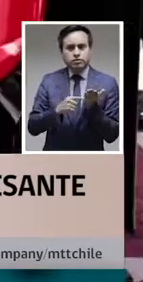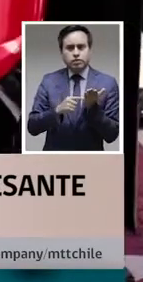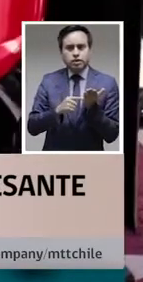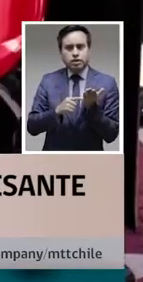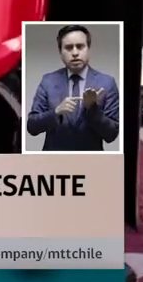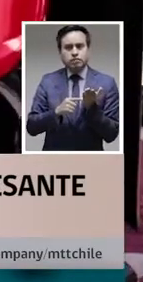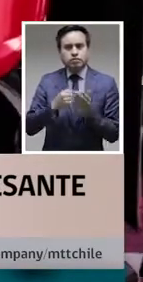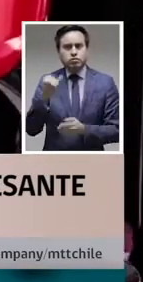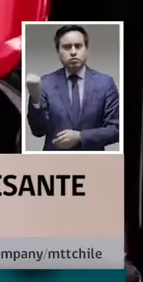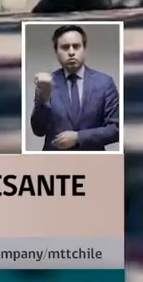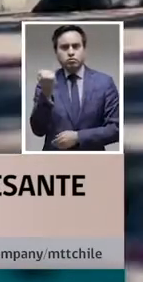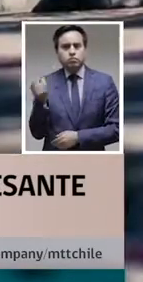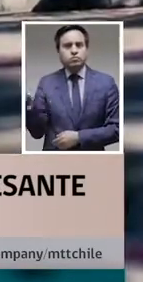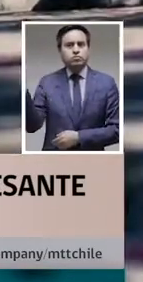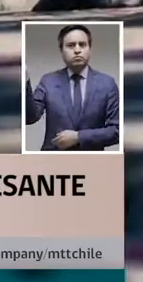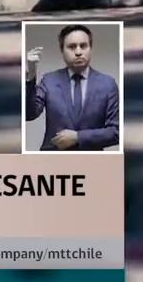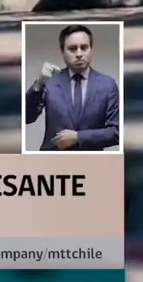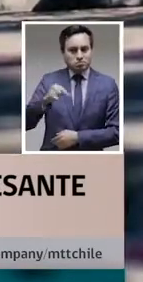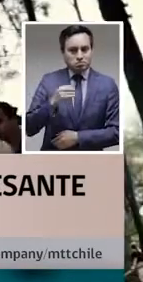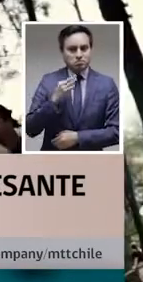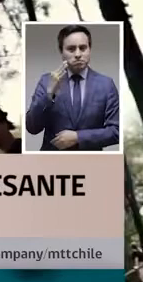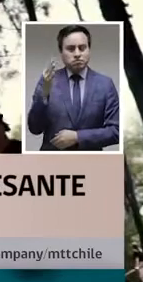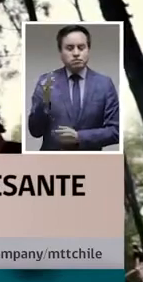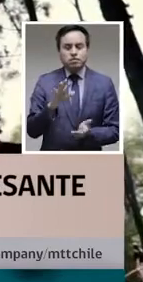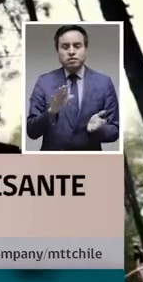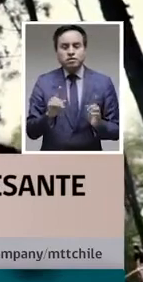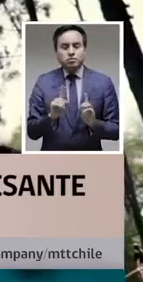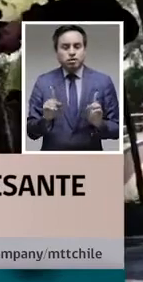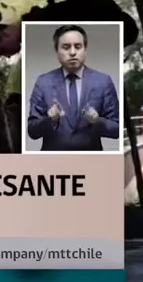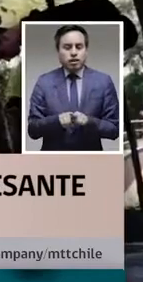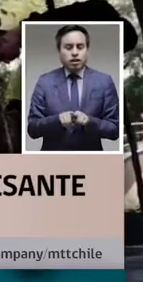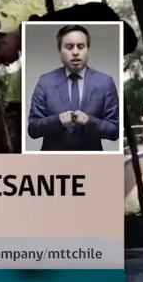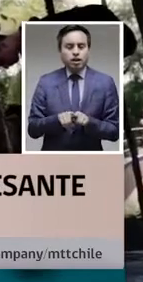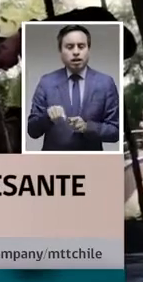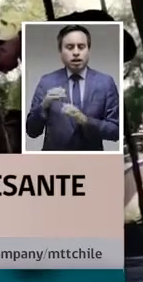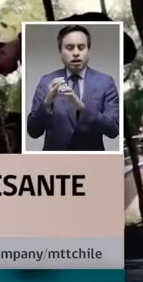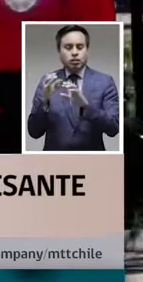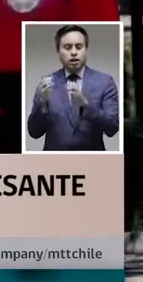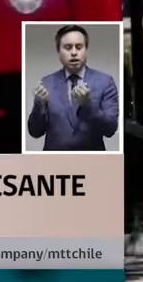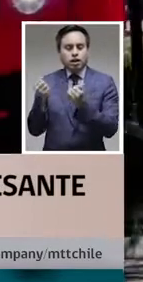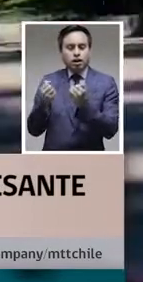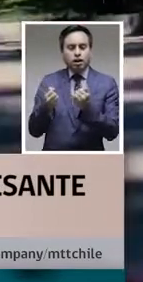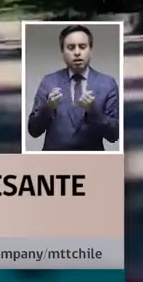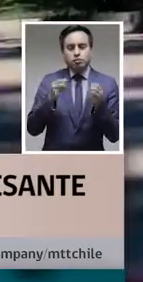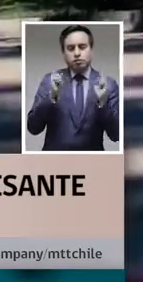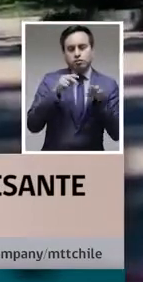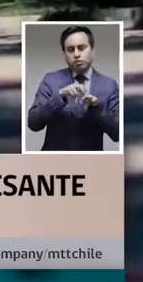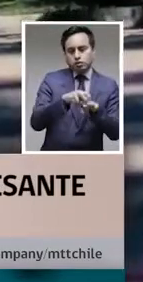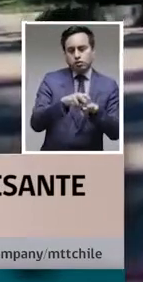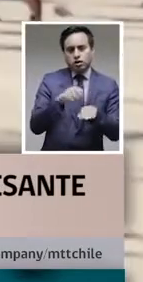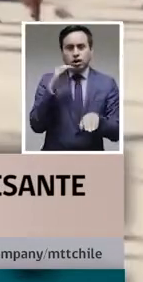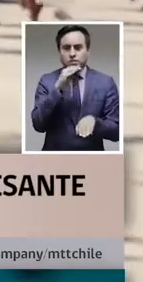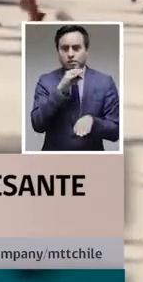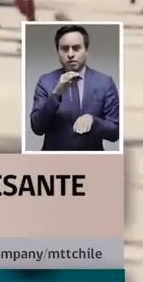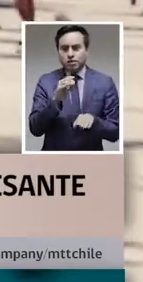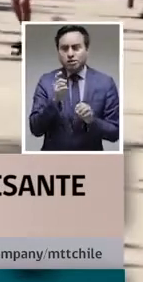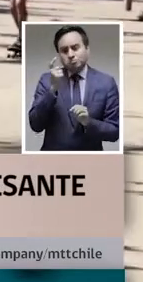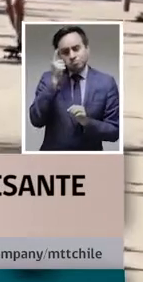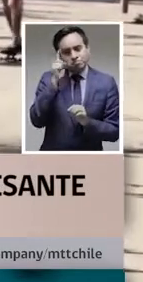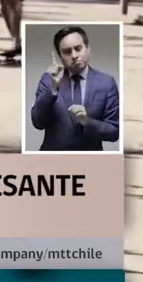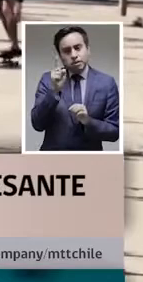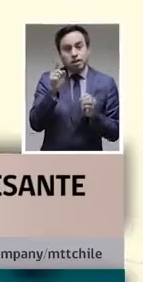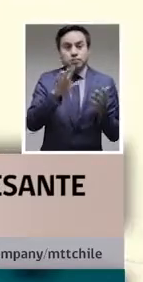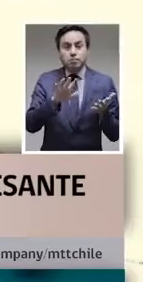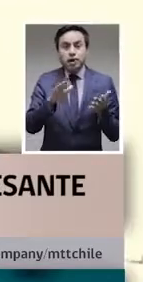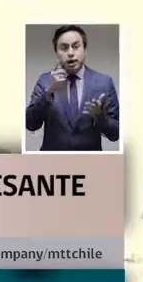de vehículos autónomos llegue. Es improbable que tengamos vehículos autónomos en transporte público en un plazo mediano, pero es